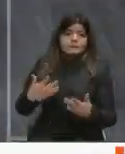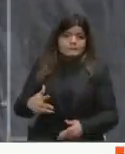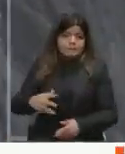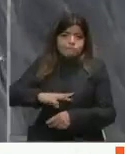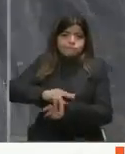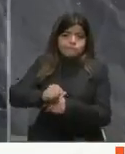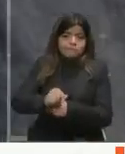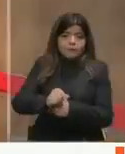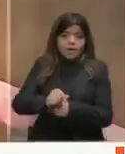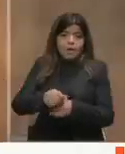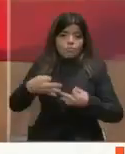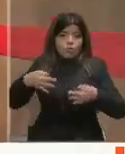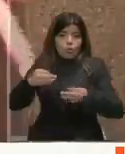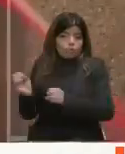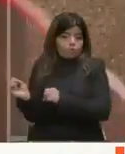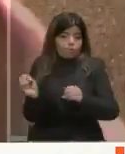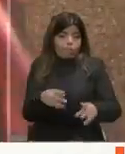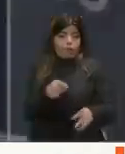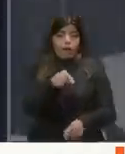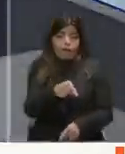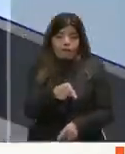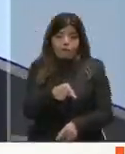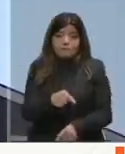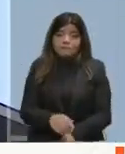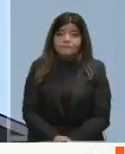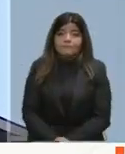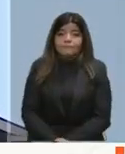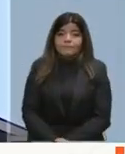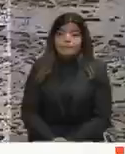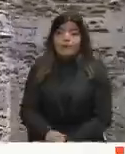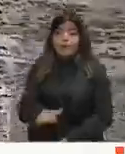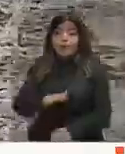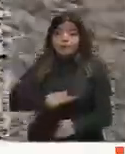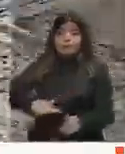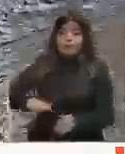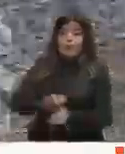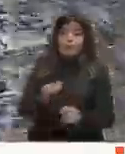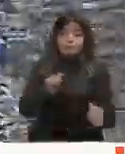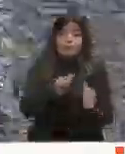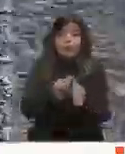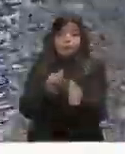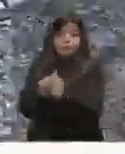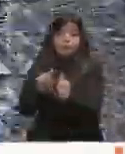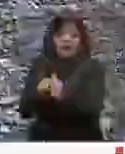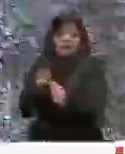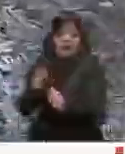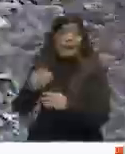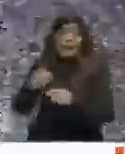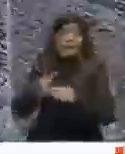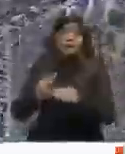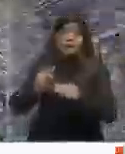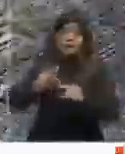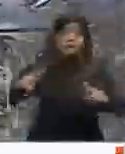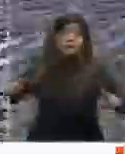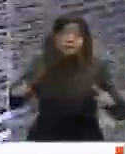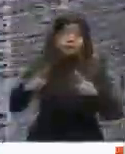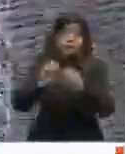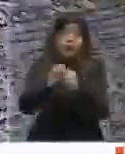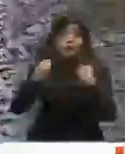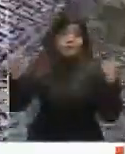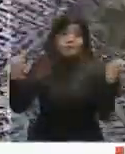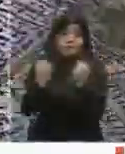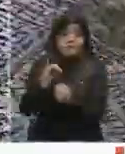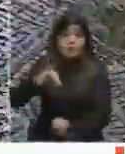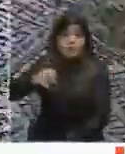venido a tirar los documentos acá. Un paño que está cerca de donde se evalúa se construiría el nuevo Juan Pinto Durán, el